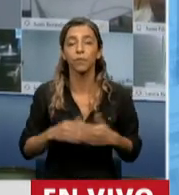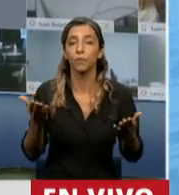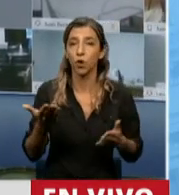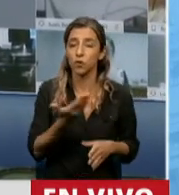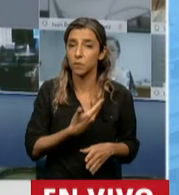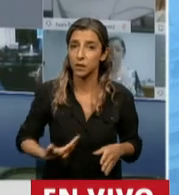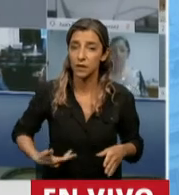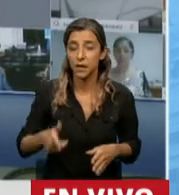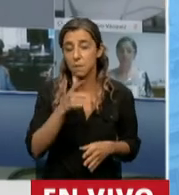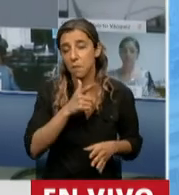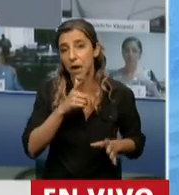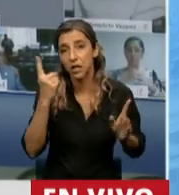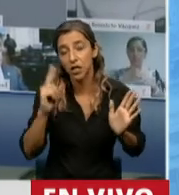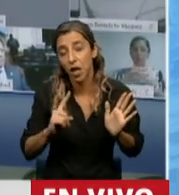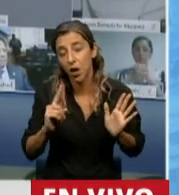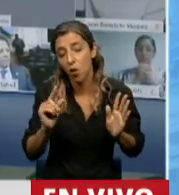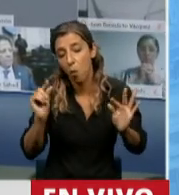irracional,